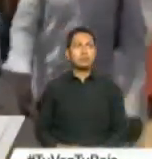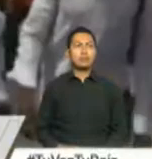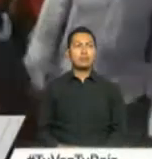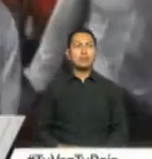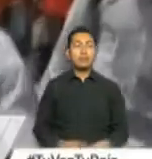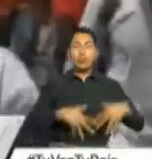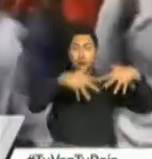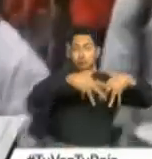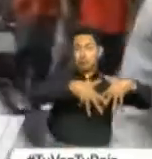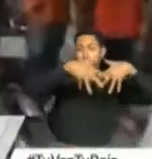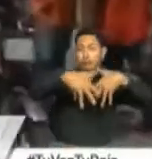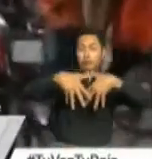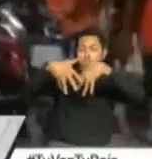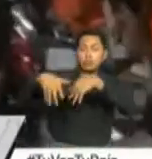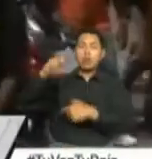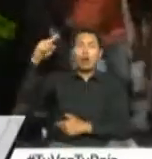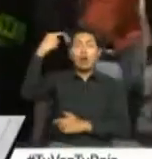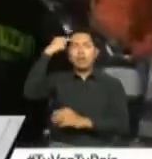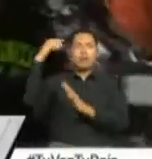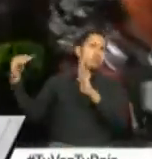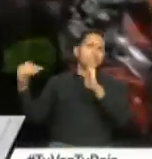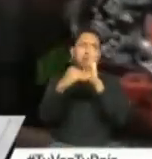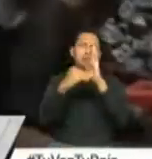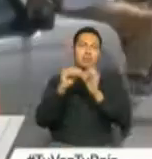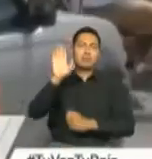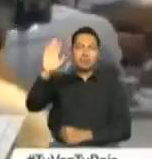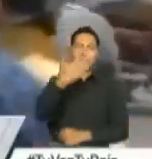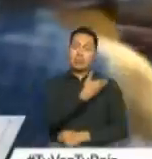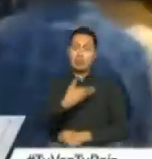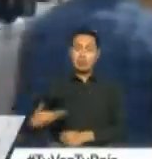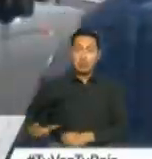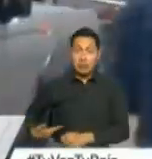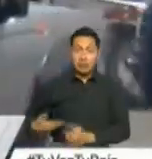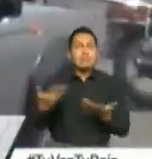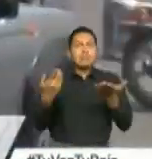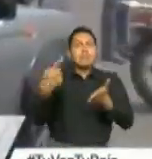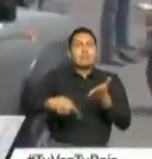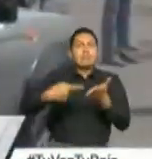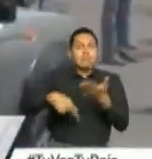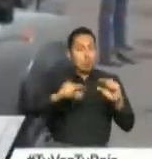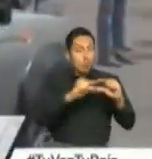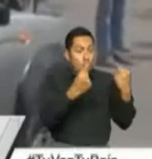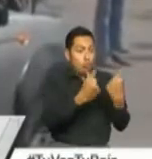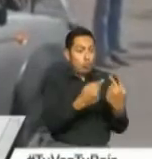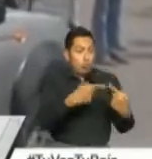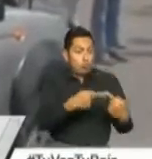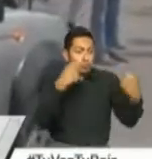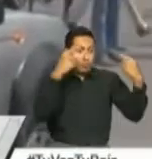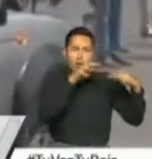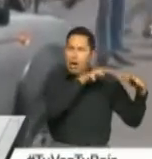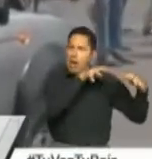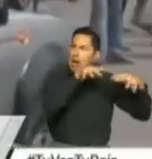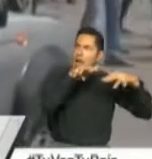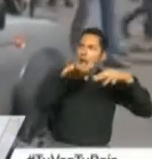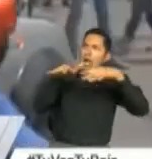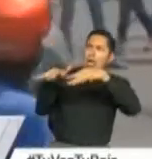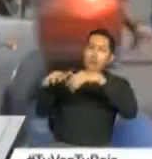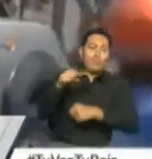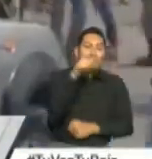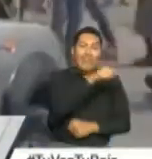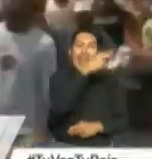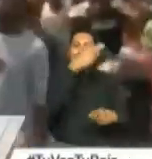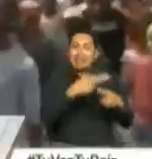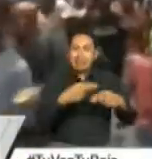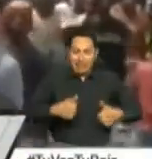La movilización contra el gobierno del presidente Jovenel Moïse está siendo espoleada por la oposición, encabezada por el excandidato Jean-Charles